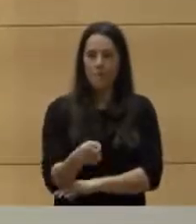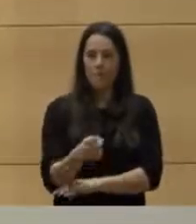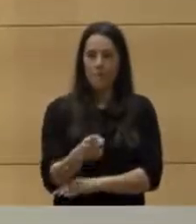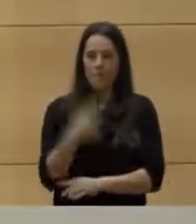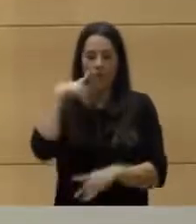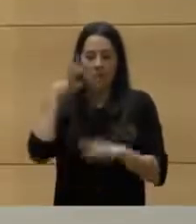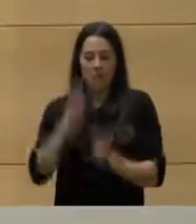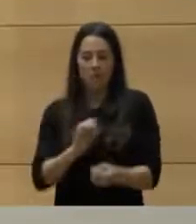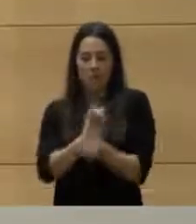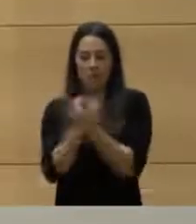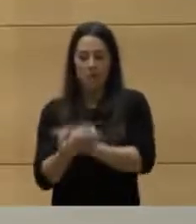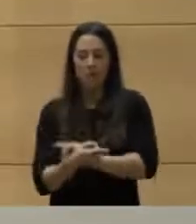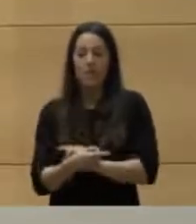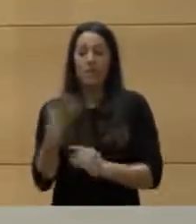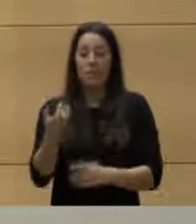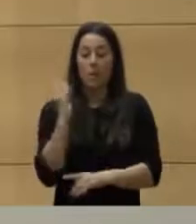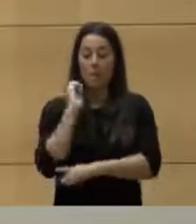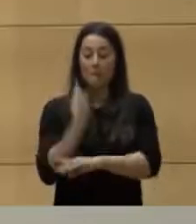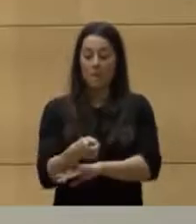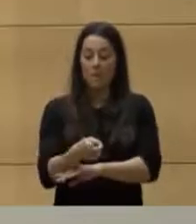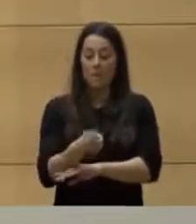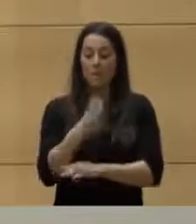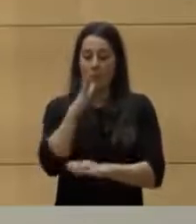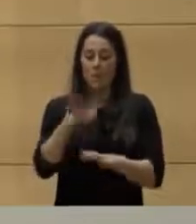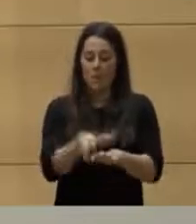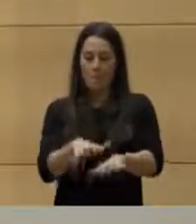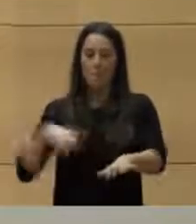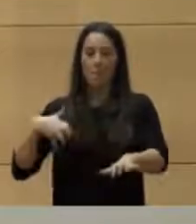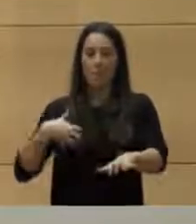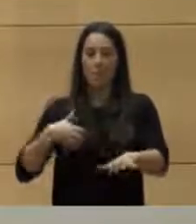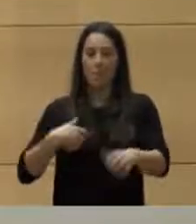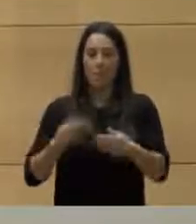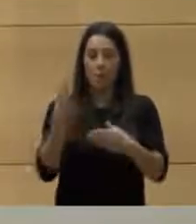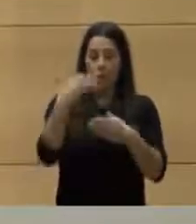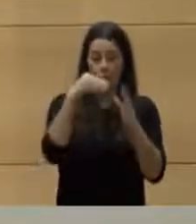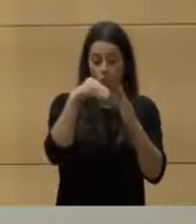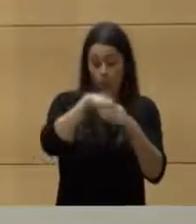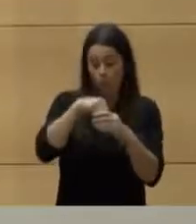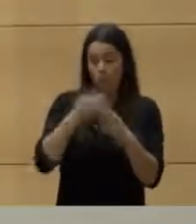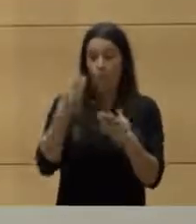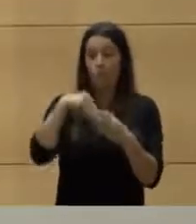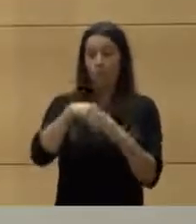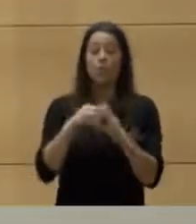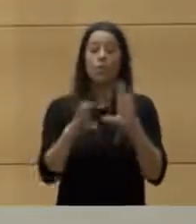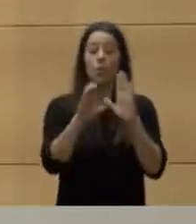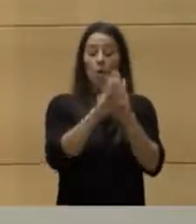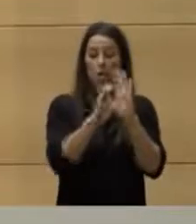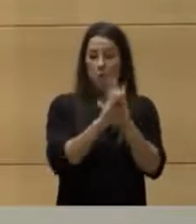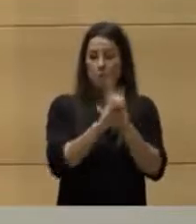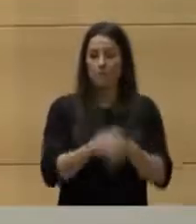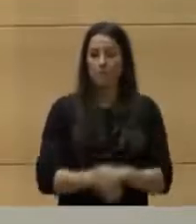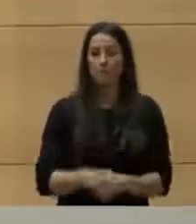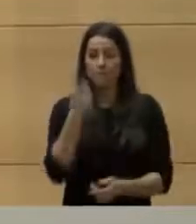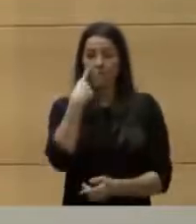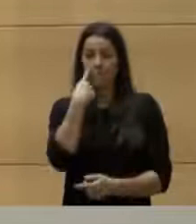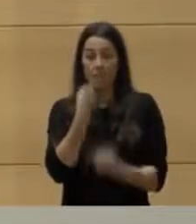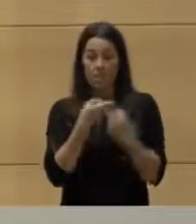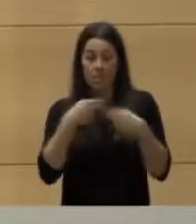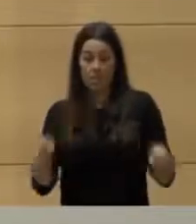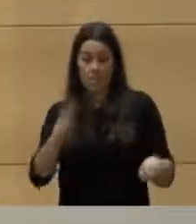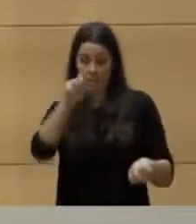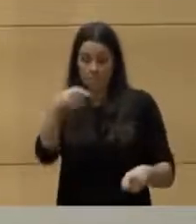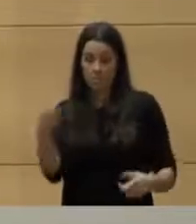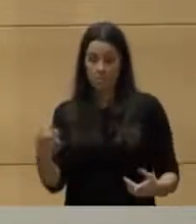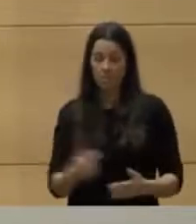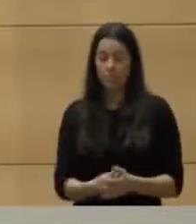tanto, imponga por mayoría los contenidos de la futura constitución. ¿Ven ustedes dónde está la diferencia?